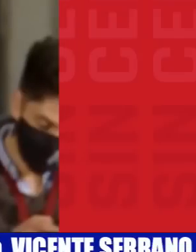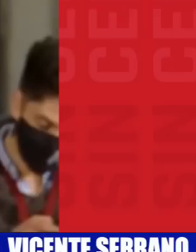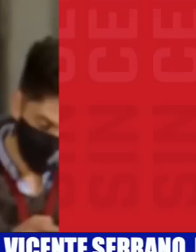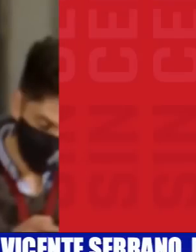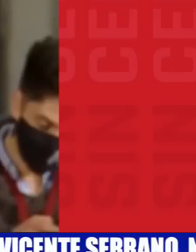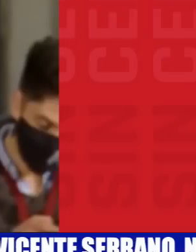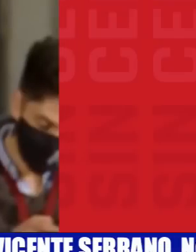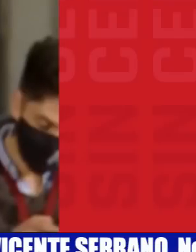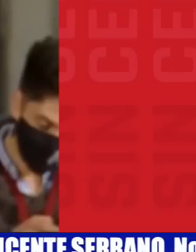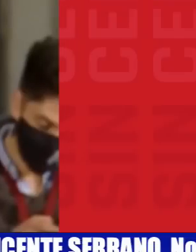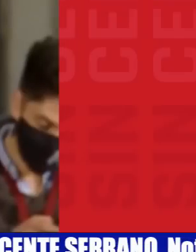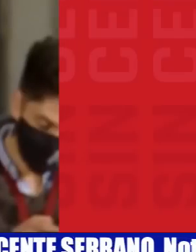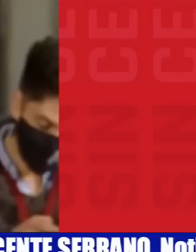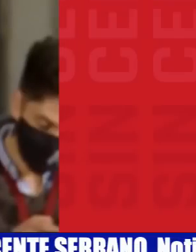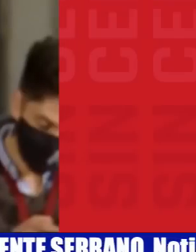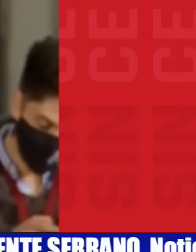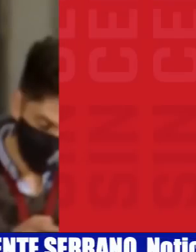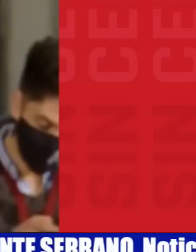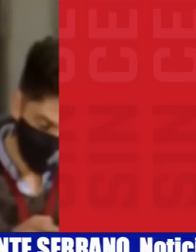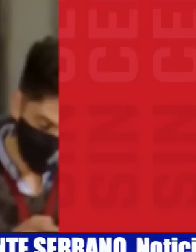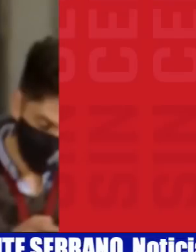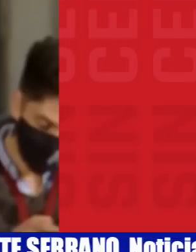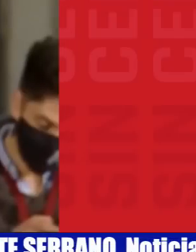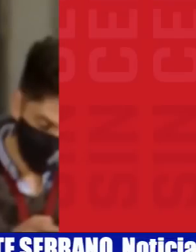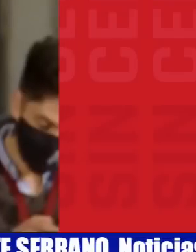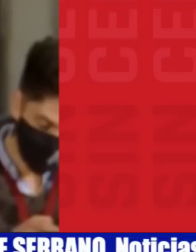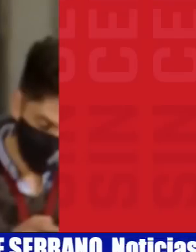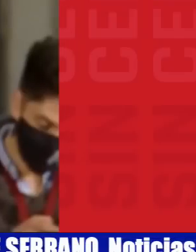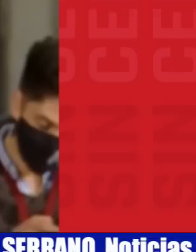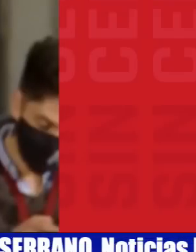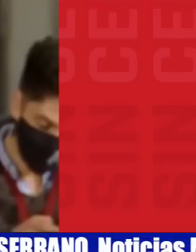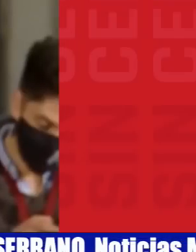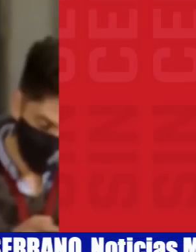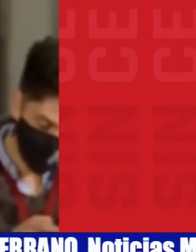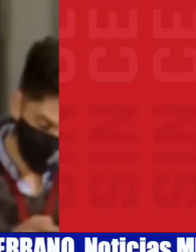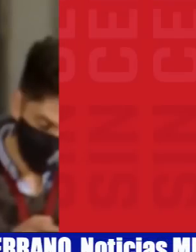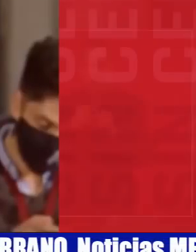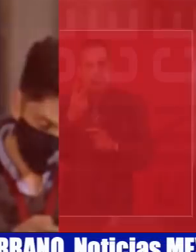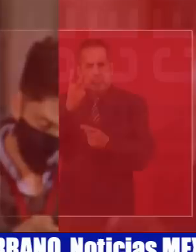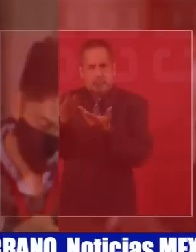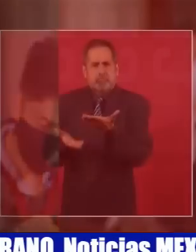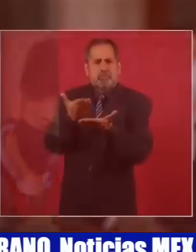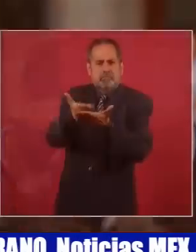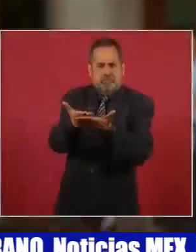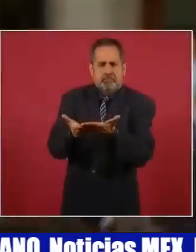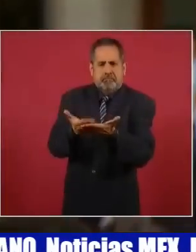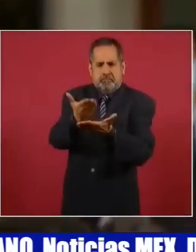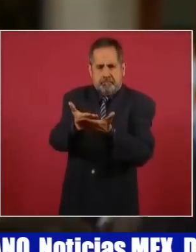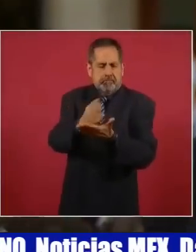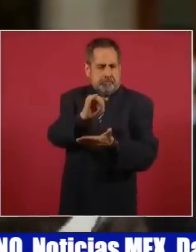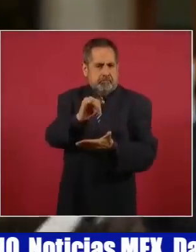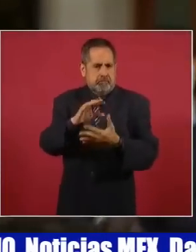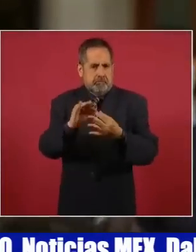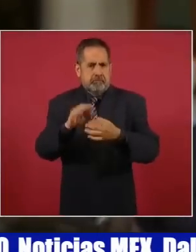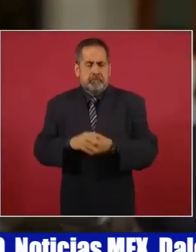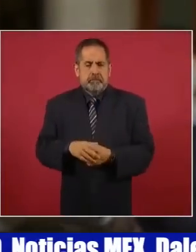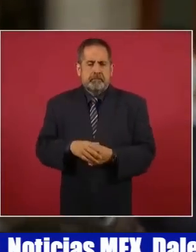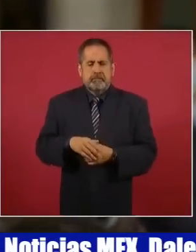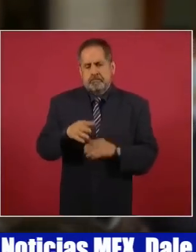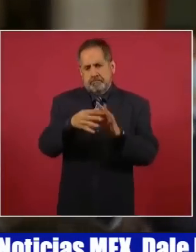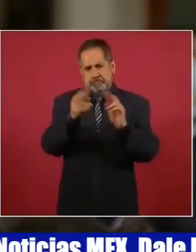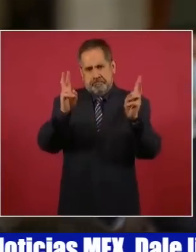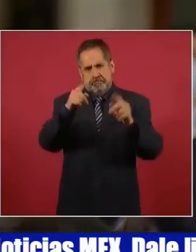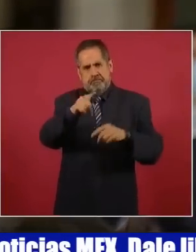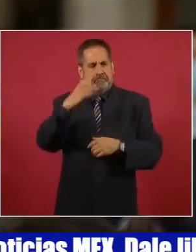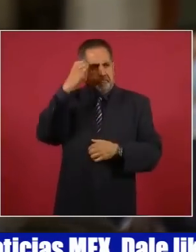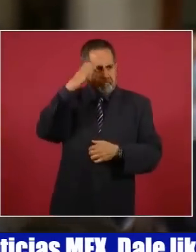¿no? Se quejan de que se esté buscando enfrentar la situación tan lamentable y que en eso sí hay una